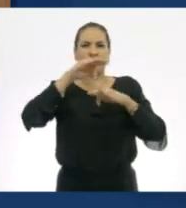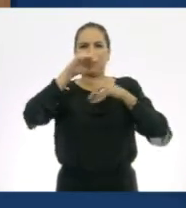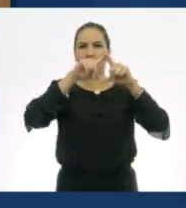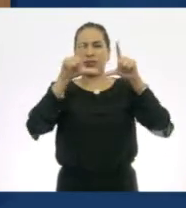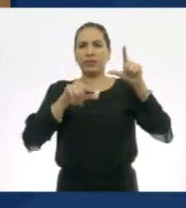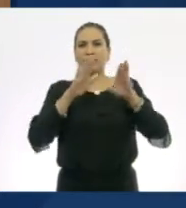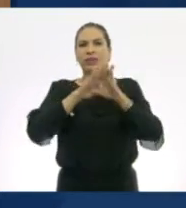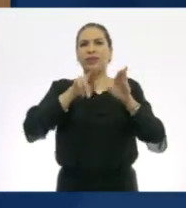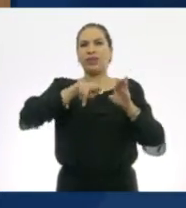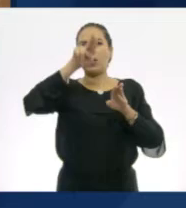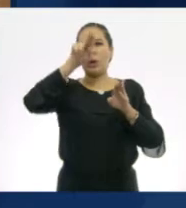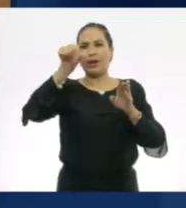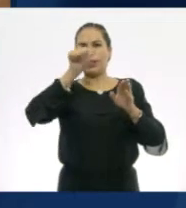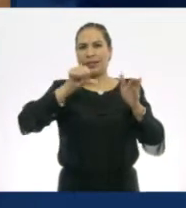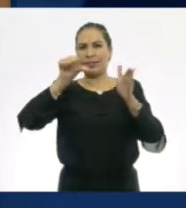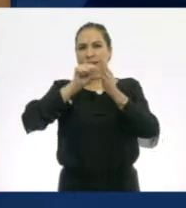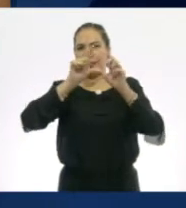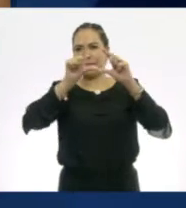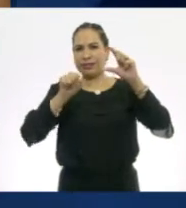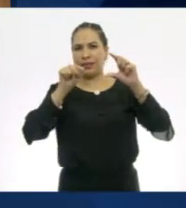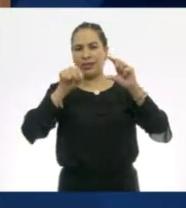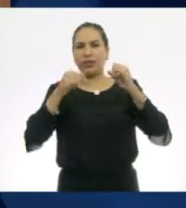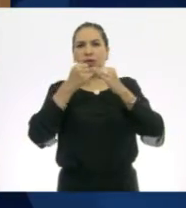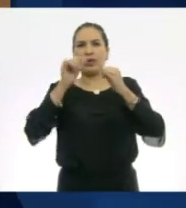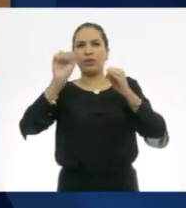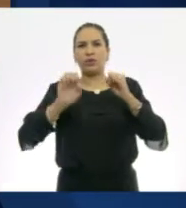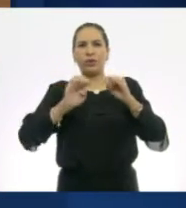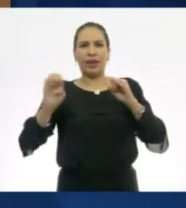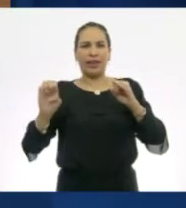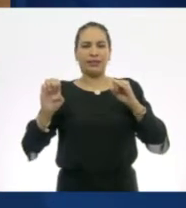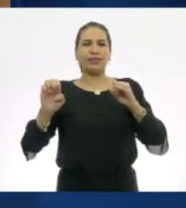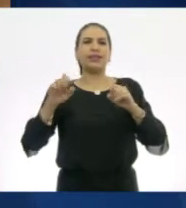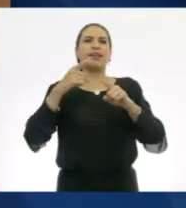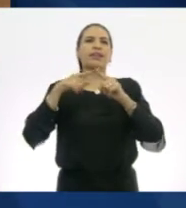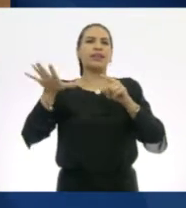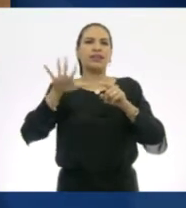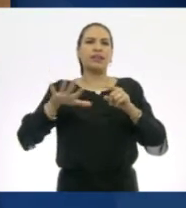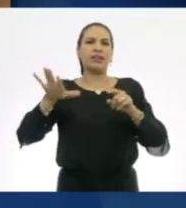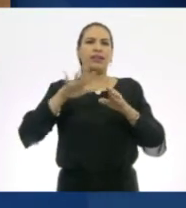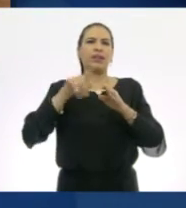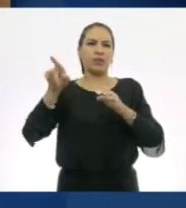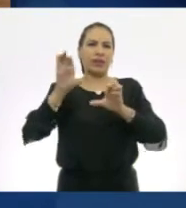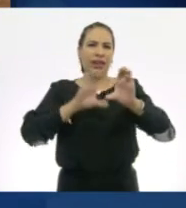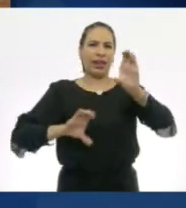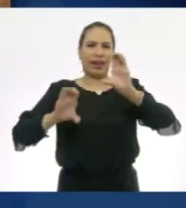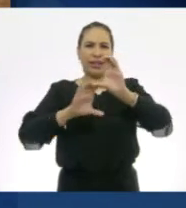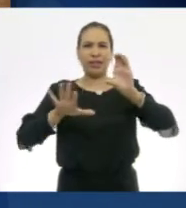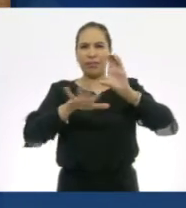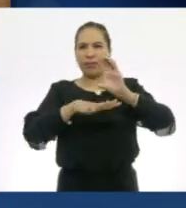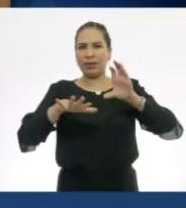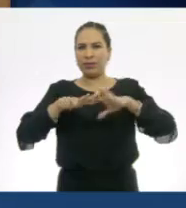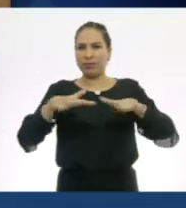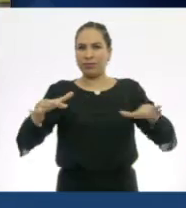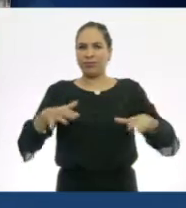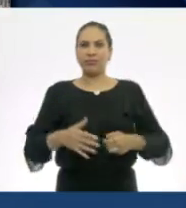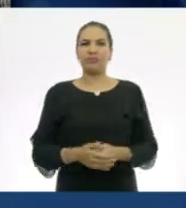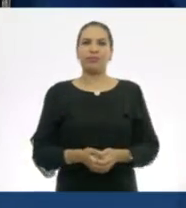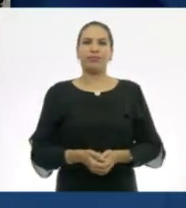norte, del centro, incluso en el sureste, en las costas del Caribe.